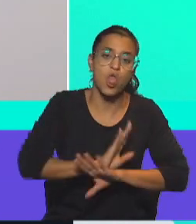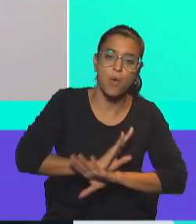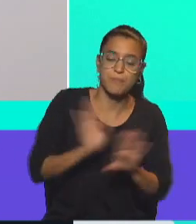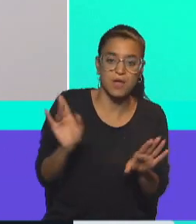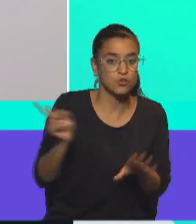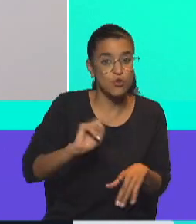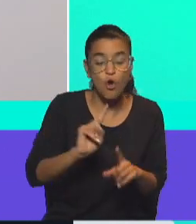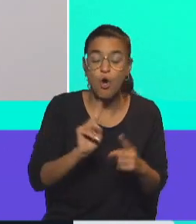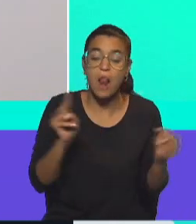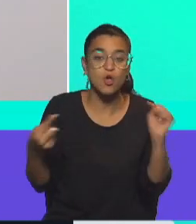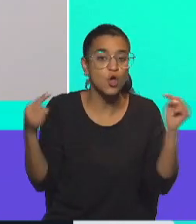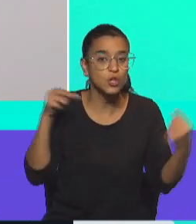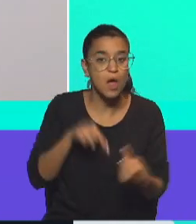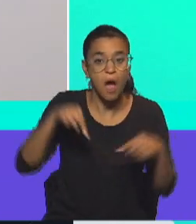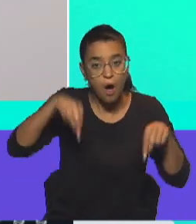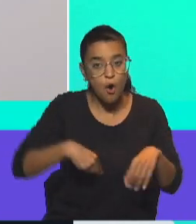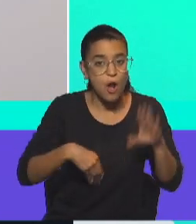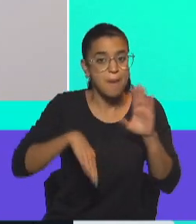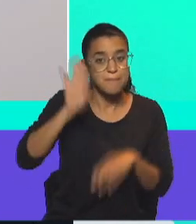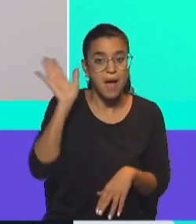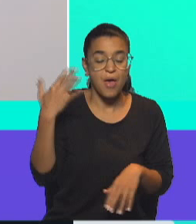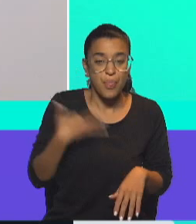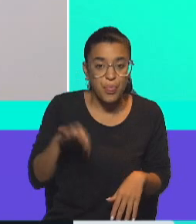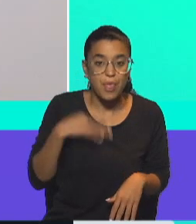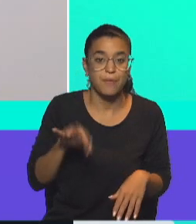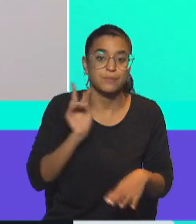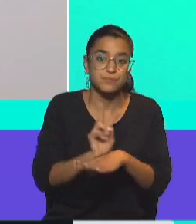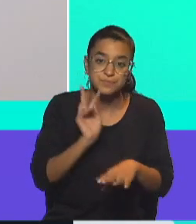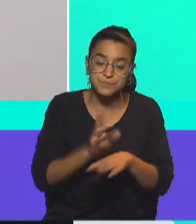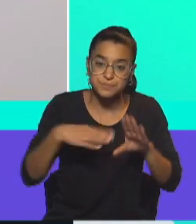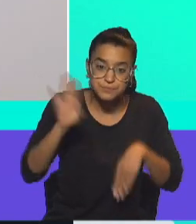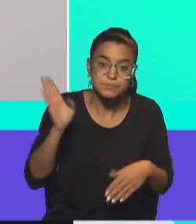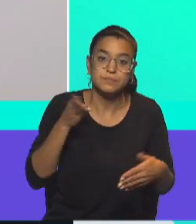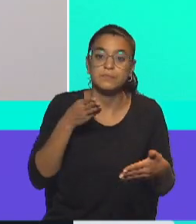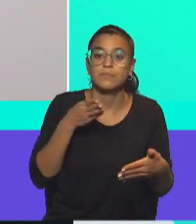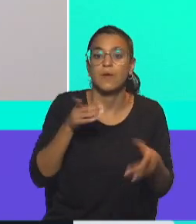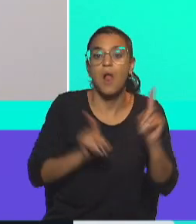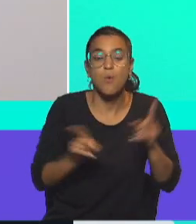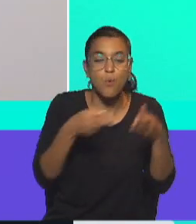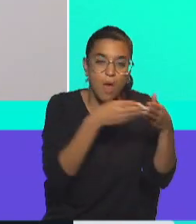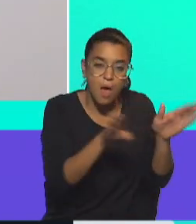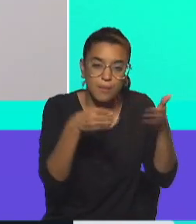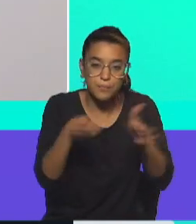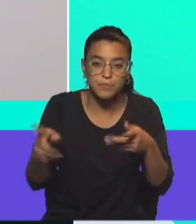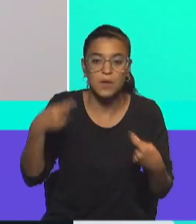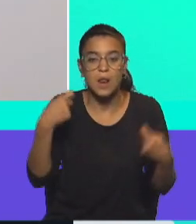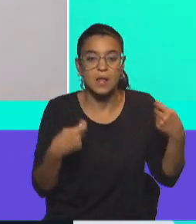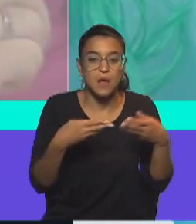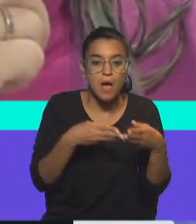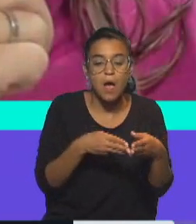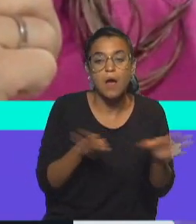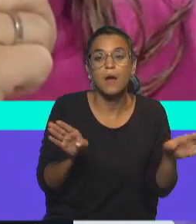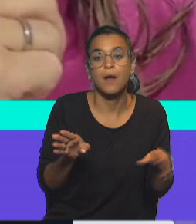por el contrario, ahora más que nunca que hay algunas restricciones que se